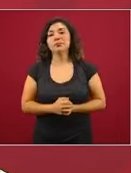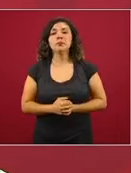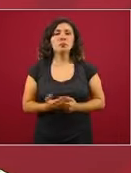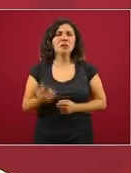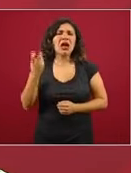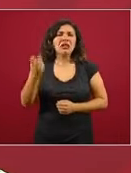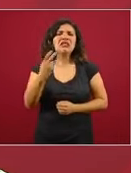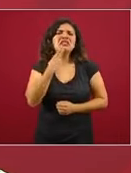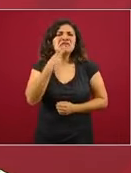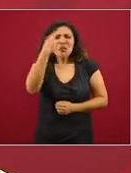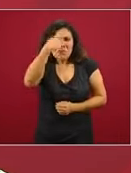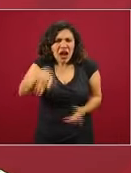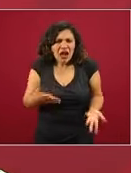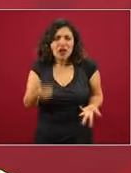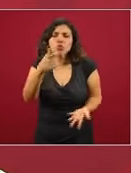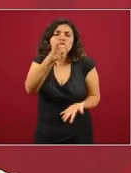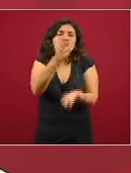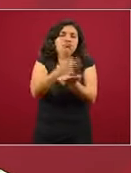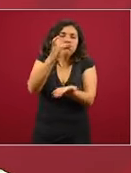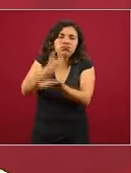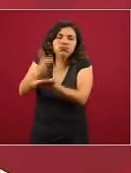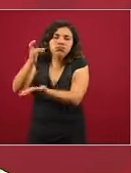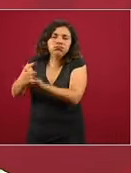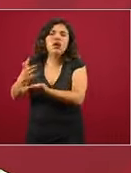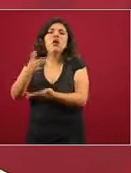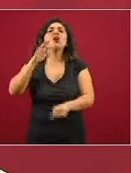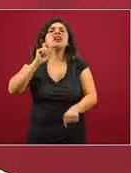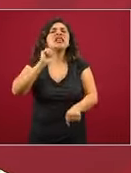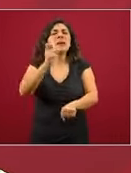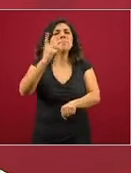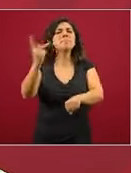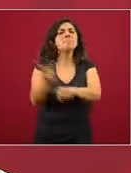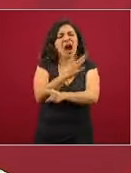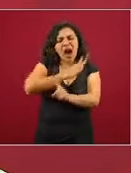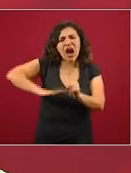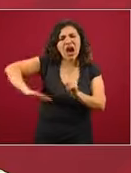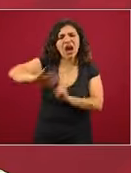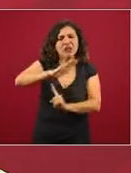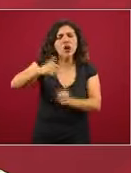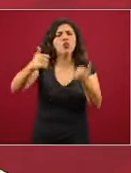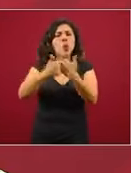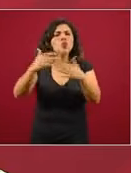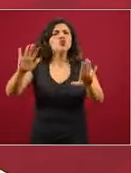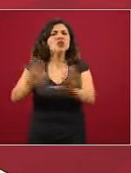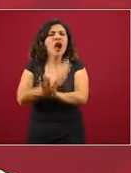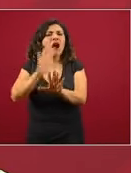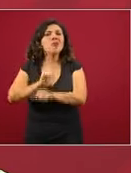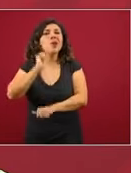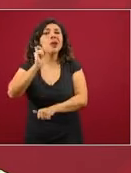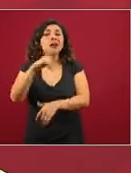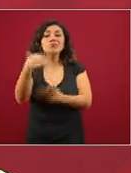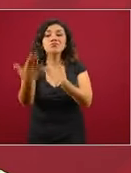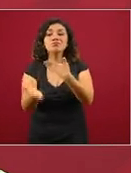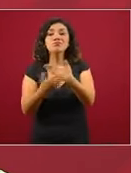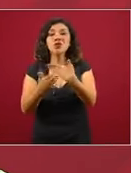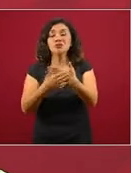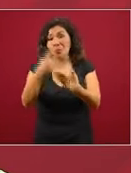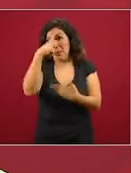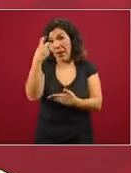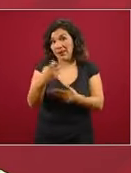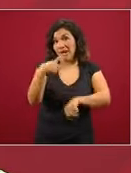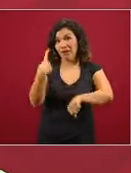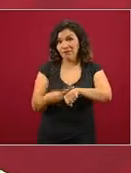es el propósito de esto? Identificar lo que está ocurriendo y los cambios que se avecinan respecto a la